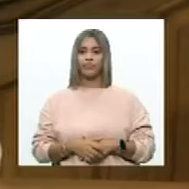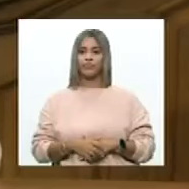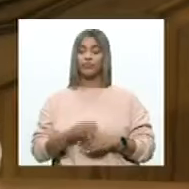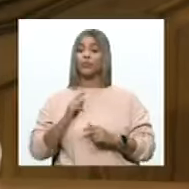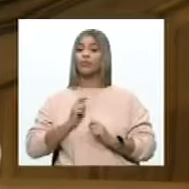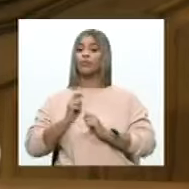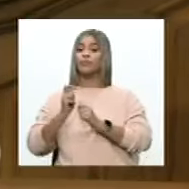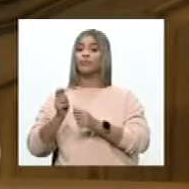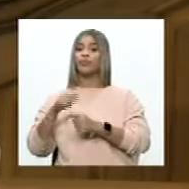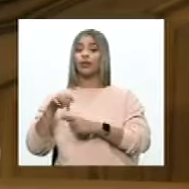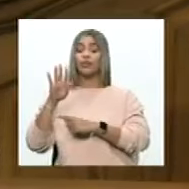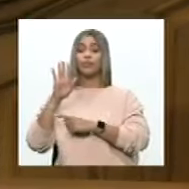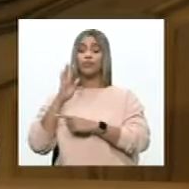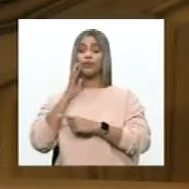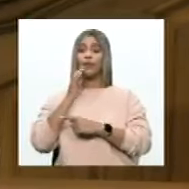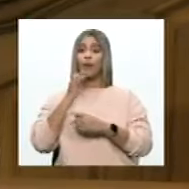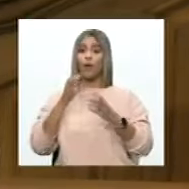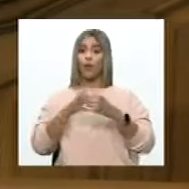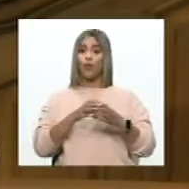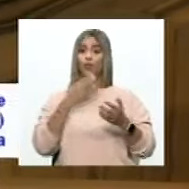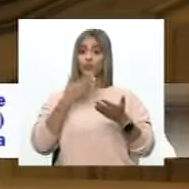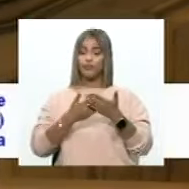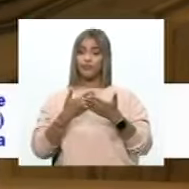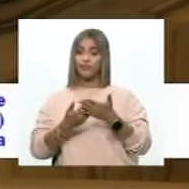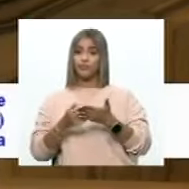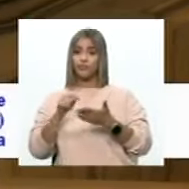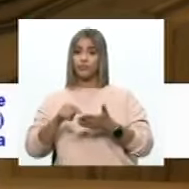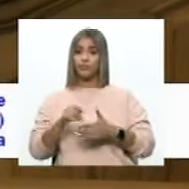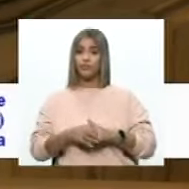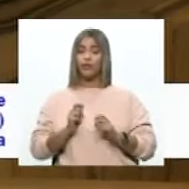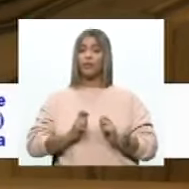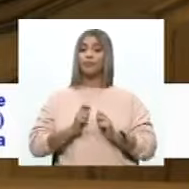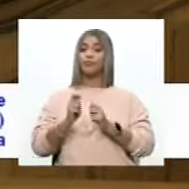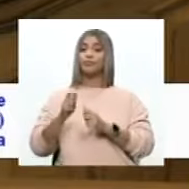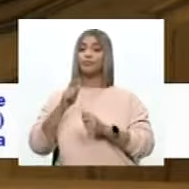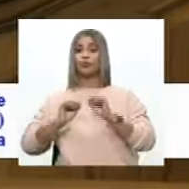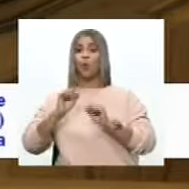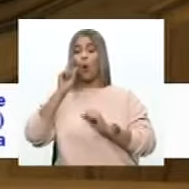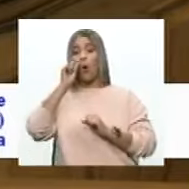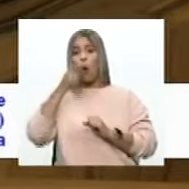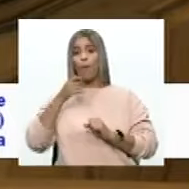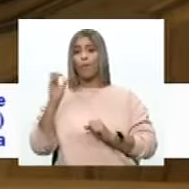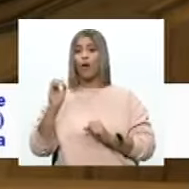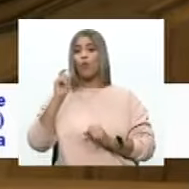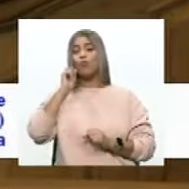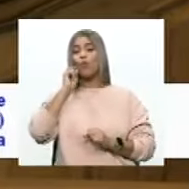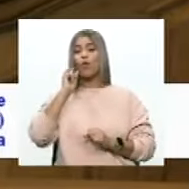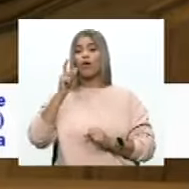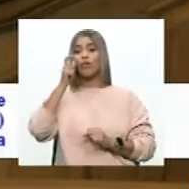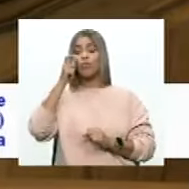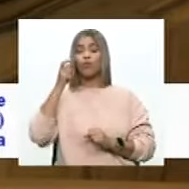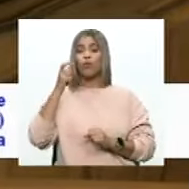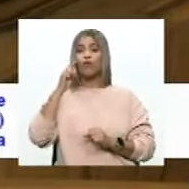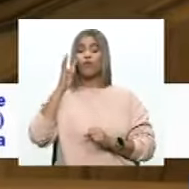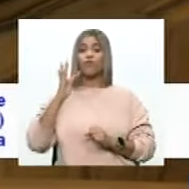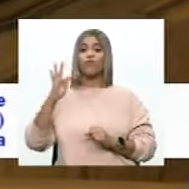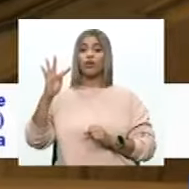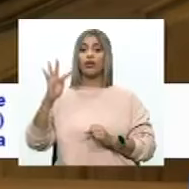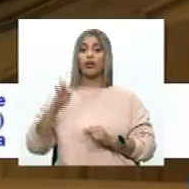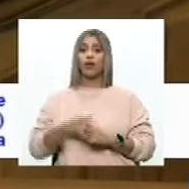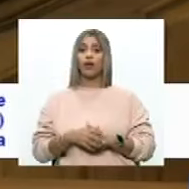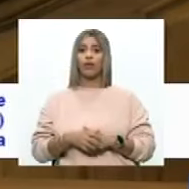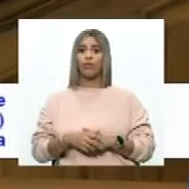Nombramiento y juramentación del Comité de Postulaciones para la designación del Poder del Pueblo, el fiscal o la